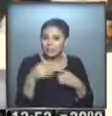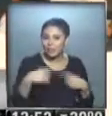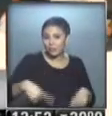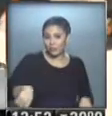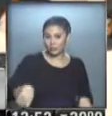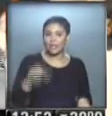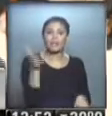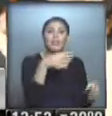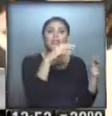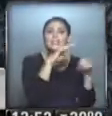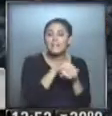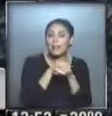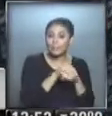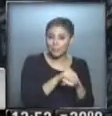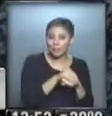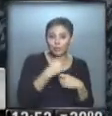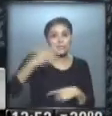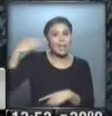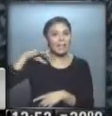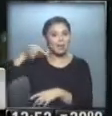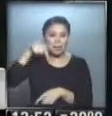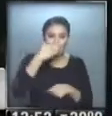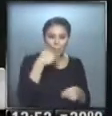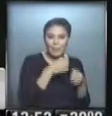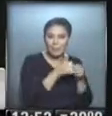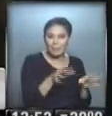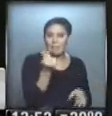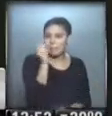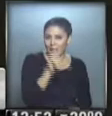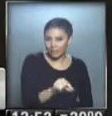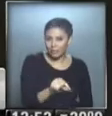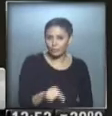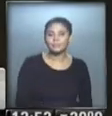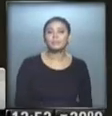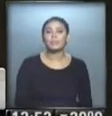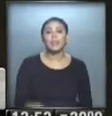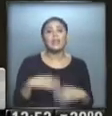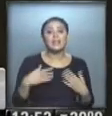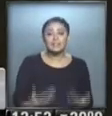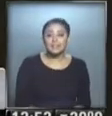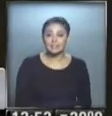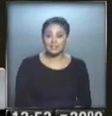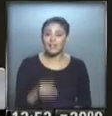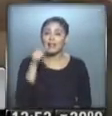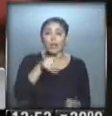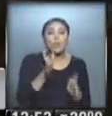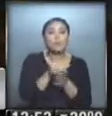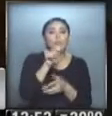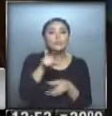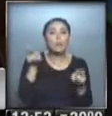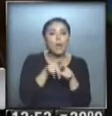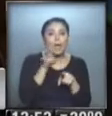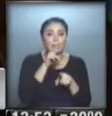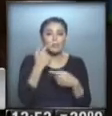sus amiguitos las cosas que robó a muy bajo precio. Bueno, y con eso él y su hermana viven,